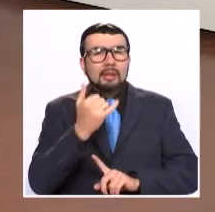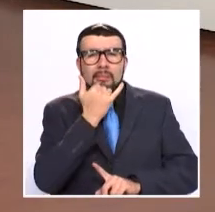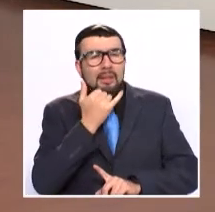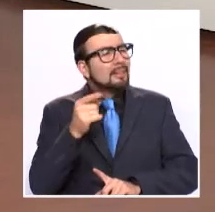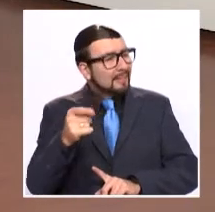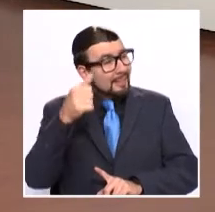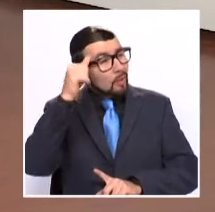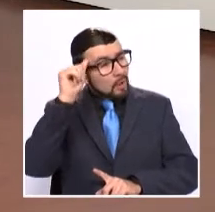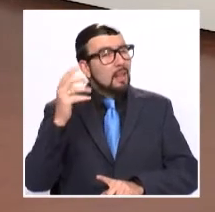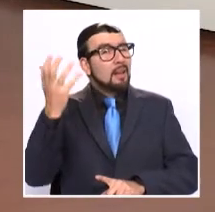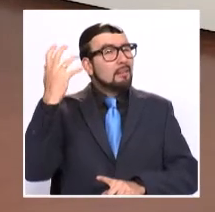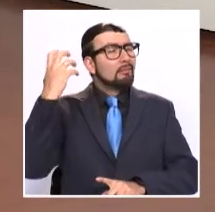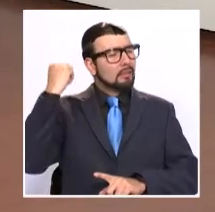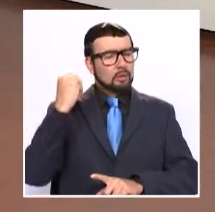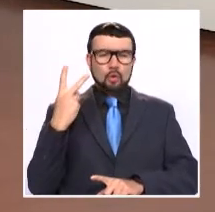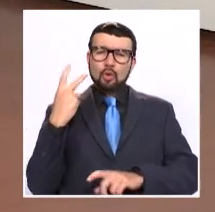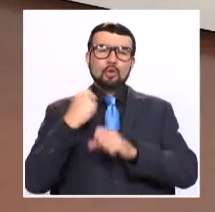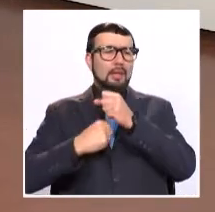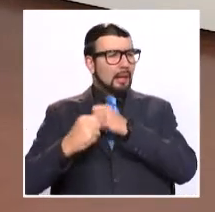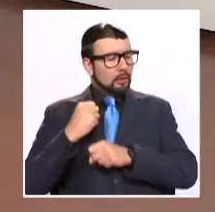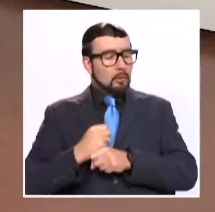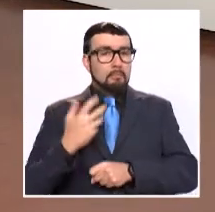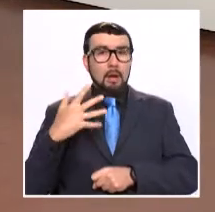Recuerdan, hubo hace tal vez 2 años, ¿no? Que